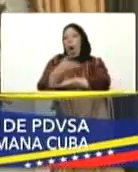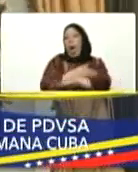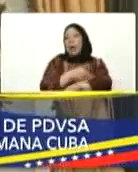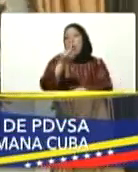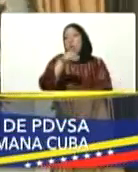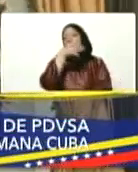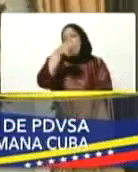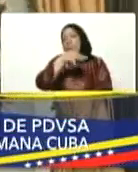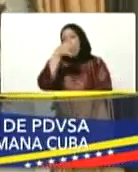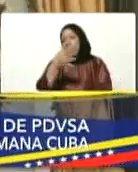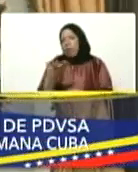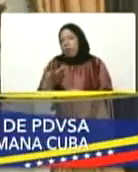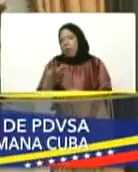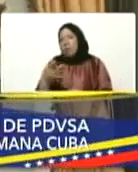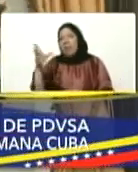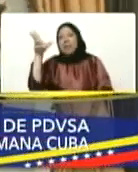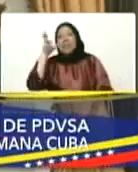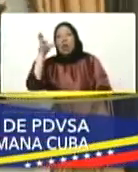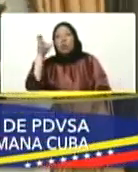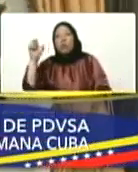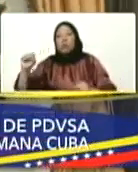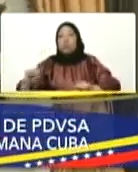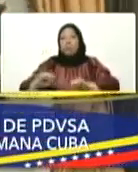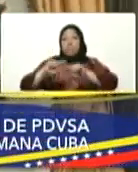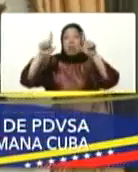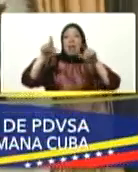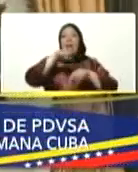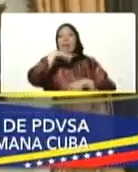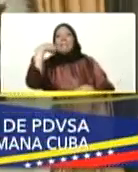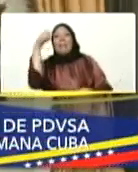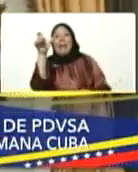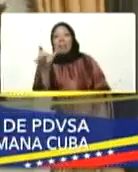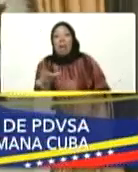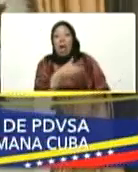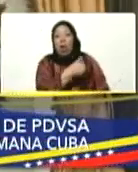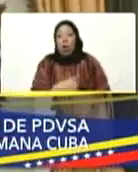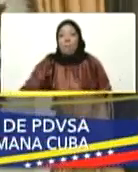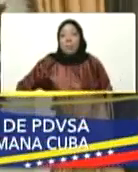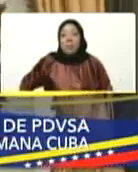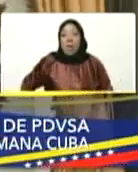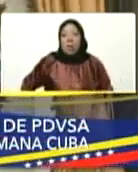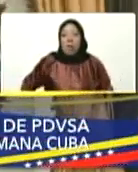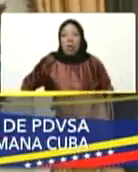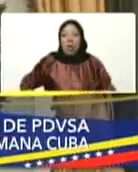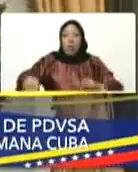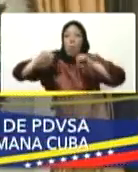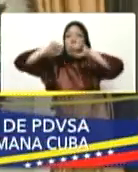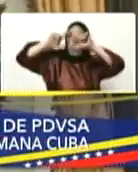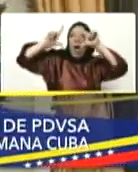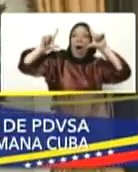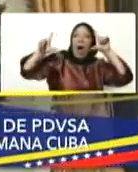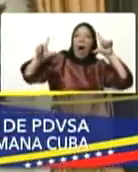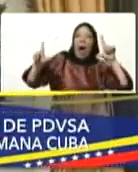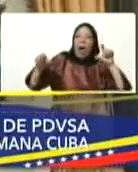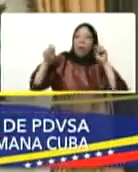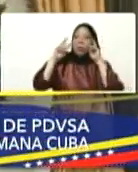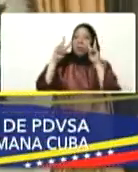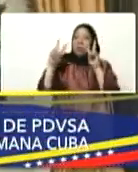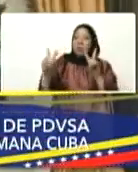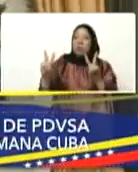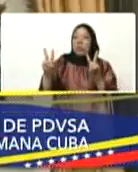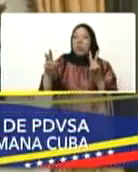cita, cuando se escuchó el grito, mataron a Gaitán. Y Fidel vio cómo arrastraban